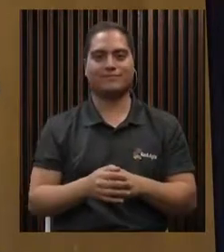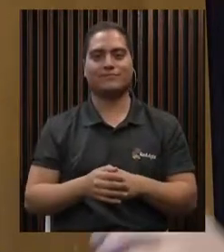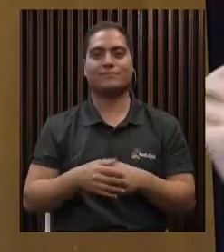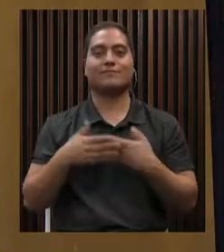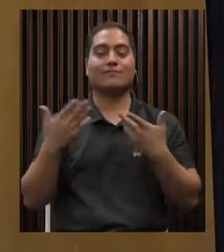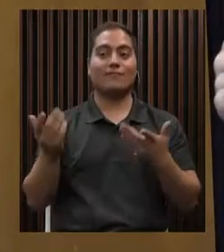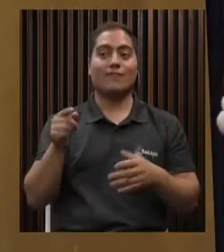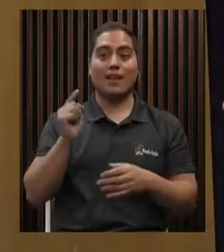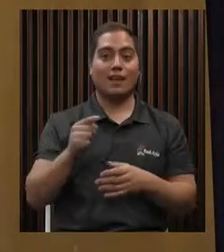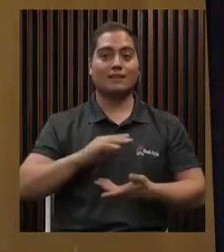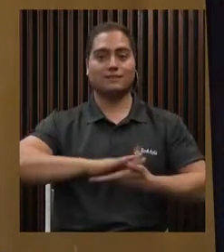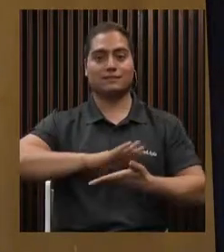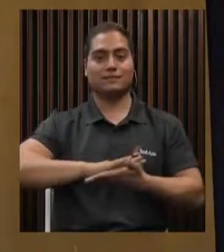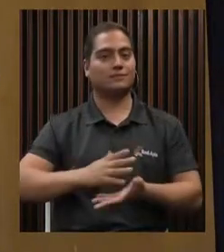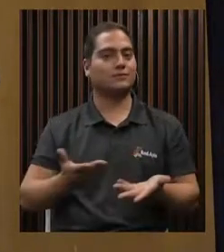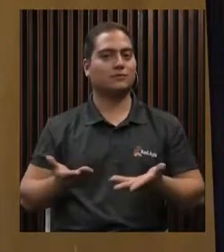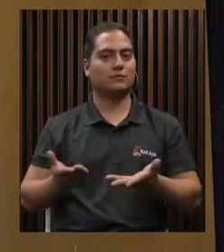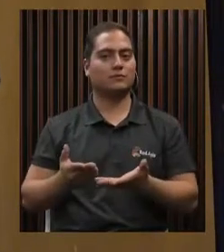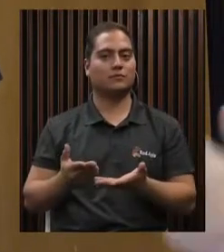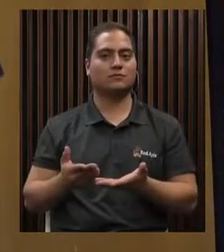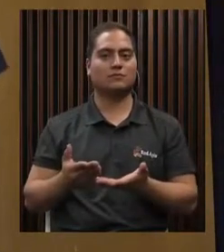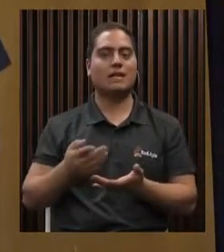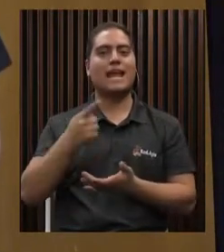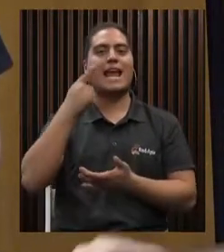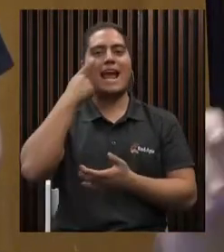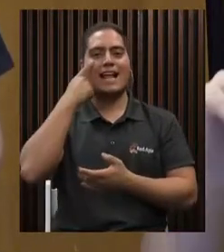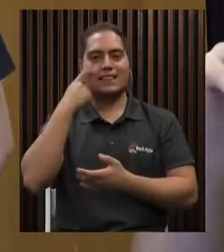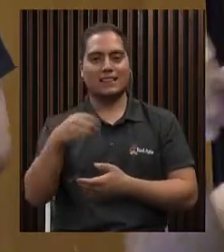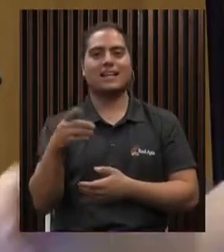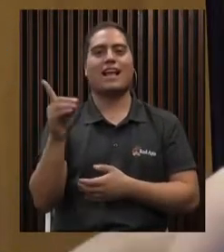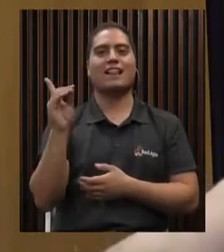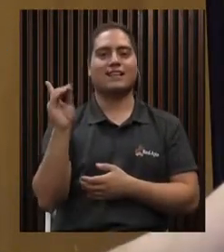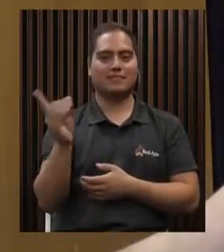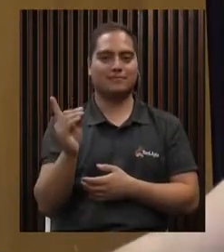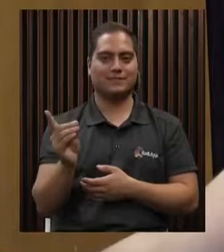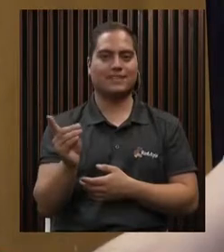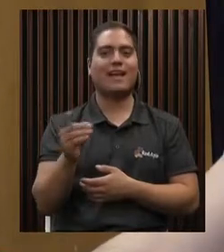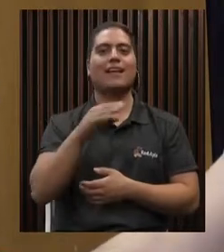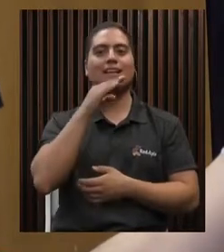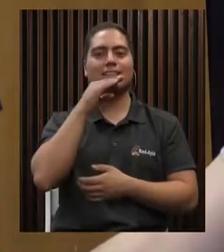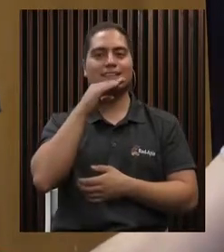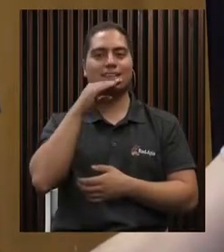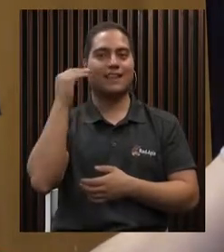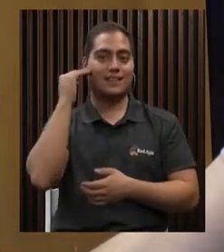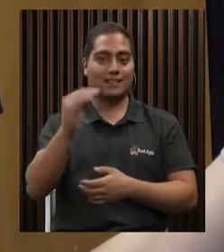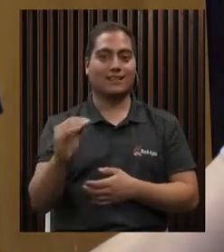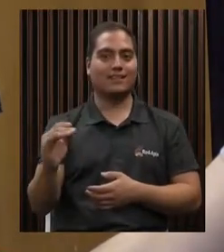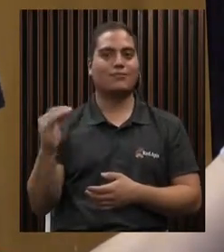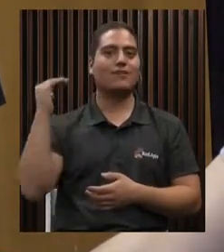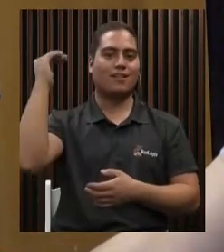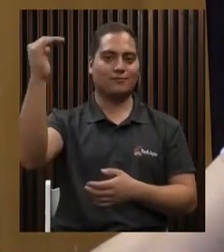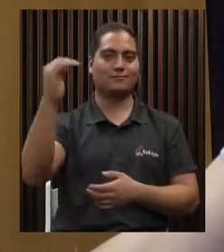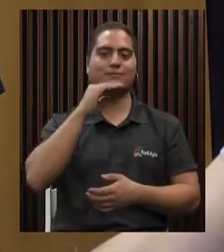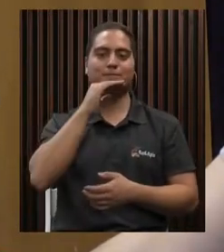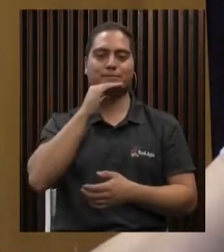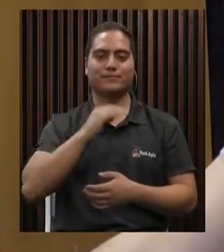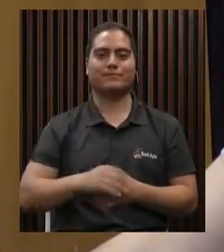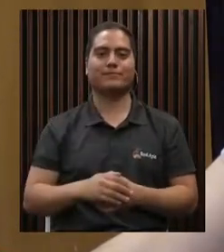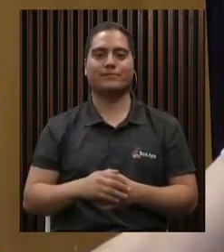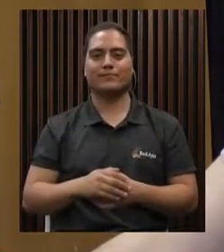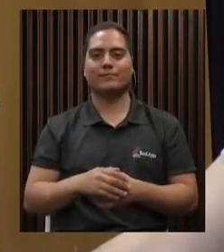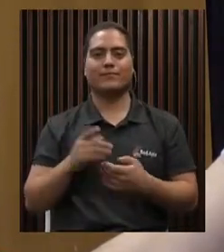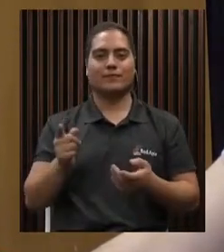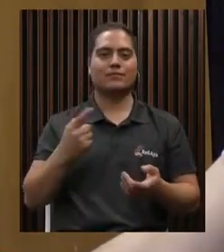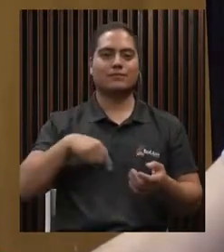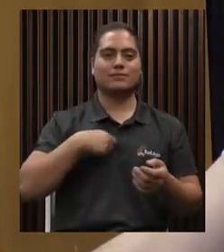celebró, podríamos decir, el Día de las Discapacidades de Niños y Adultos. Y desarrollamos una metodología para los